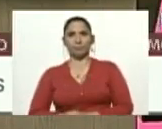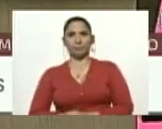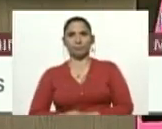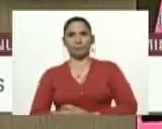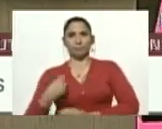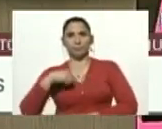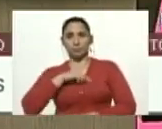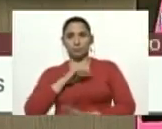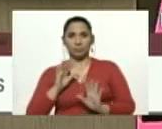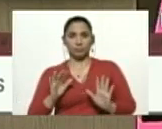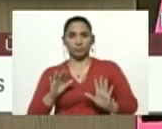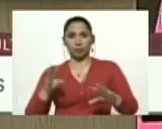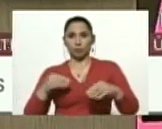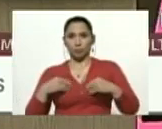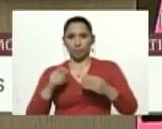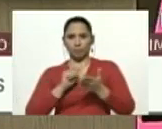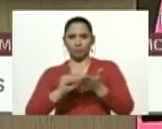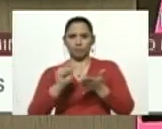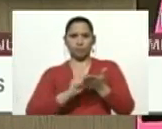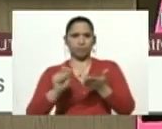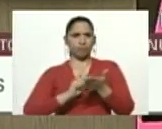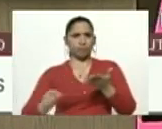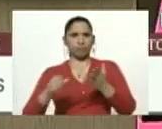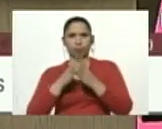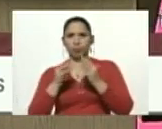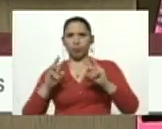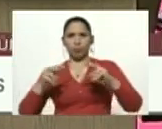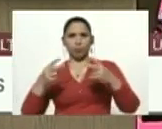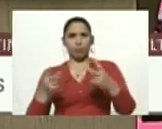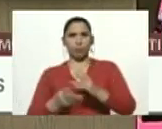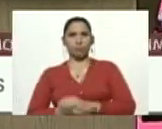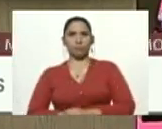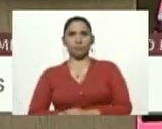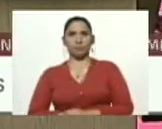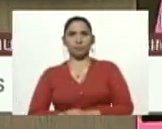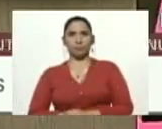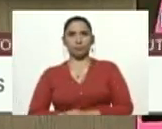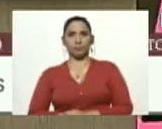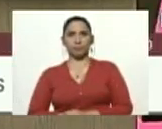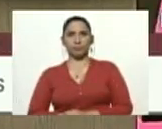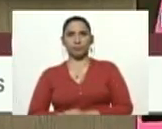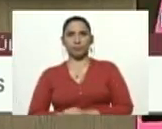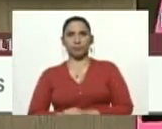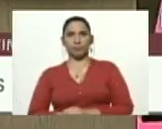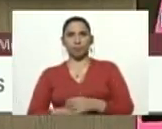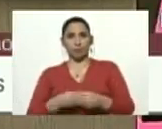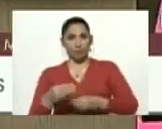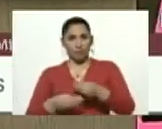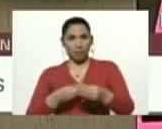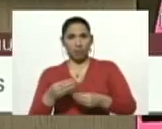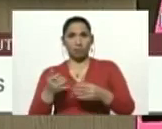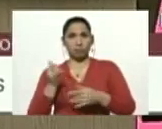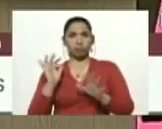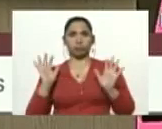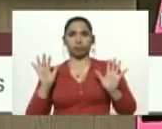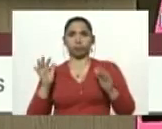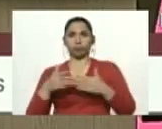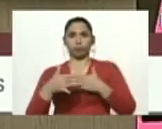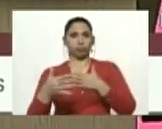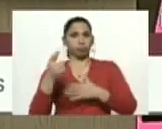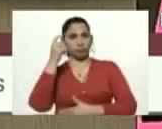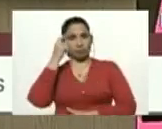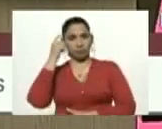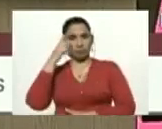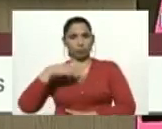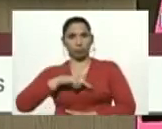Hemos tomado nota de todas las novedades que ha habido durante el día. A esta hora vamos a tener